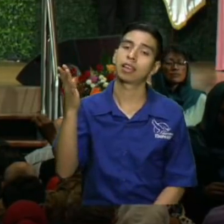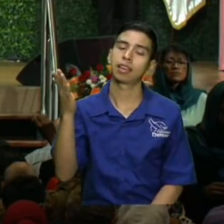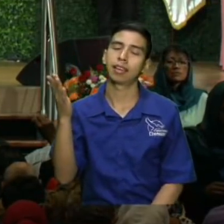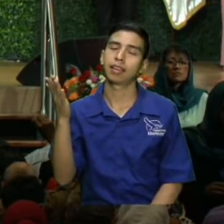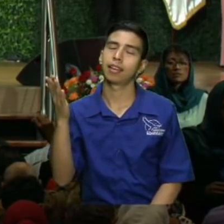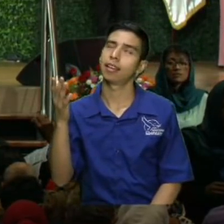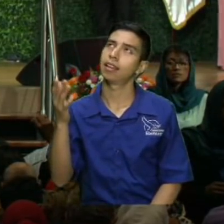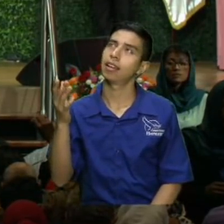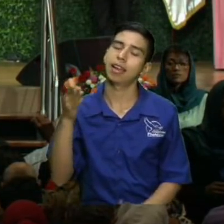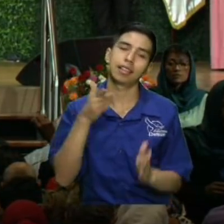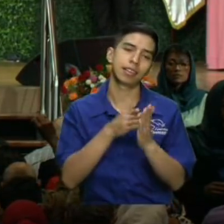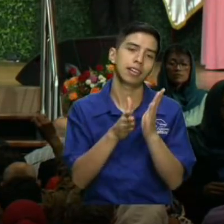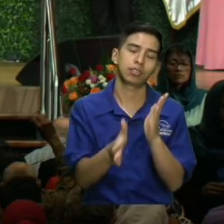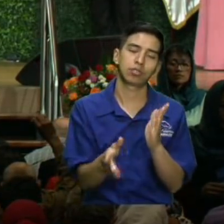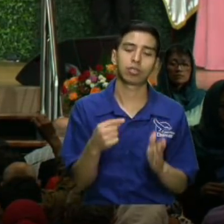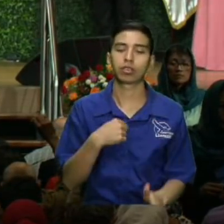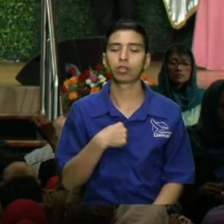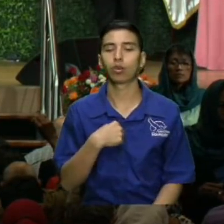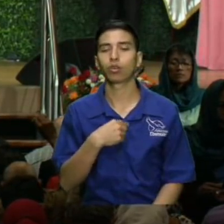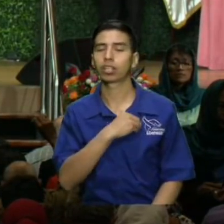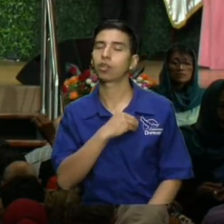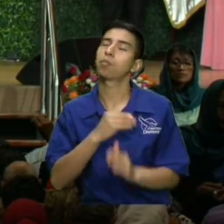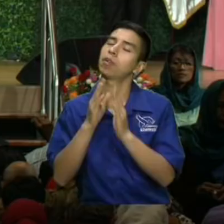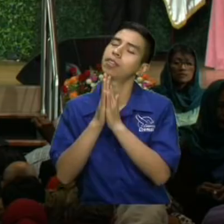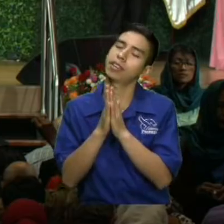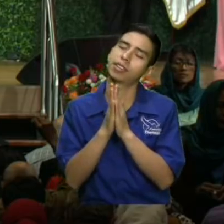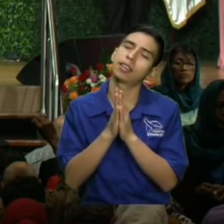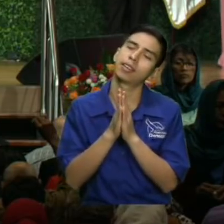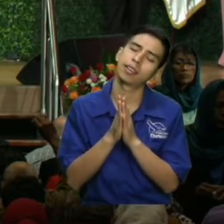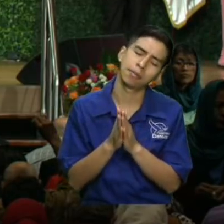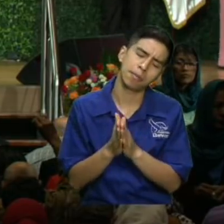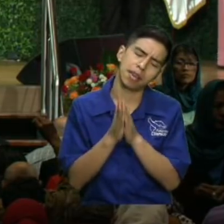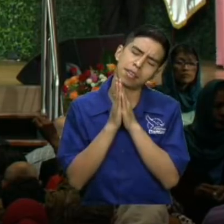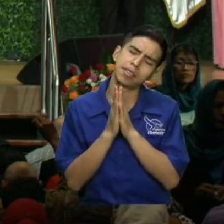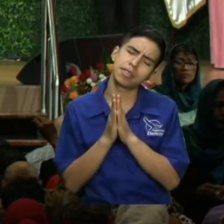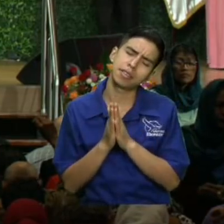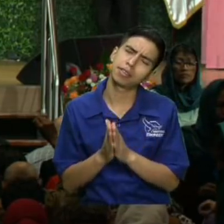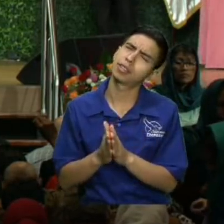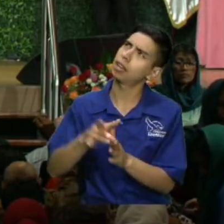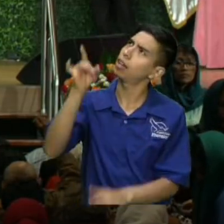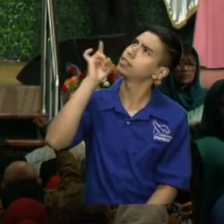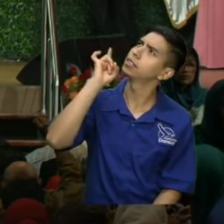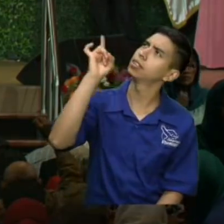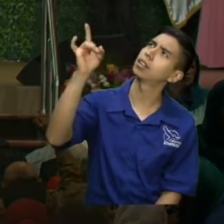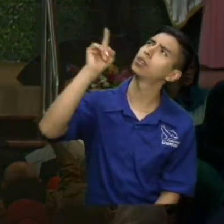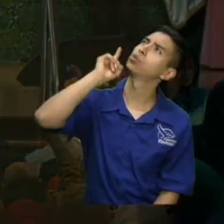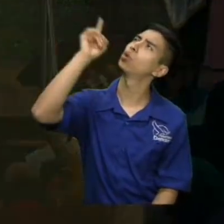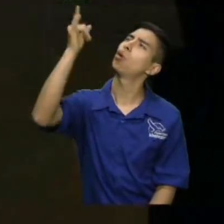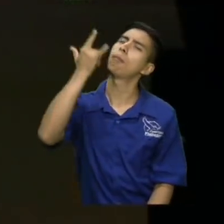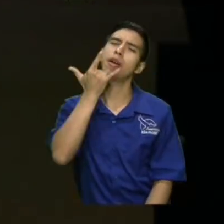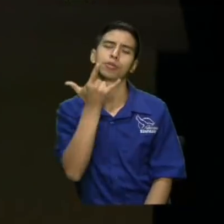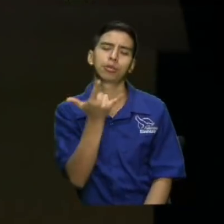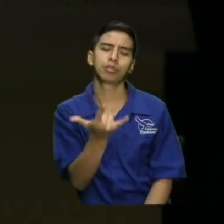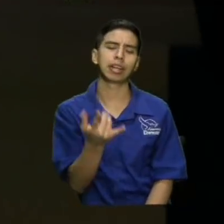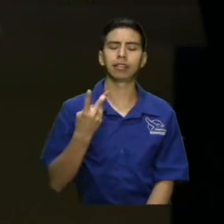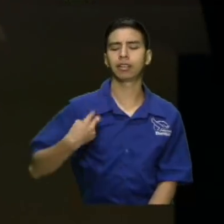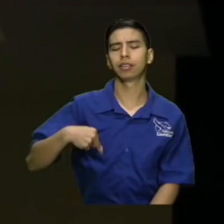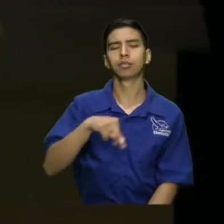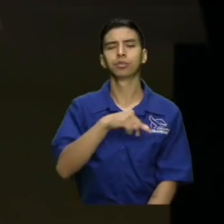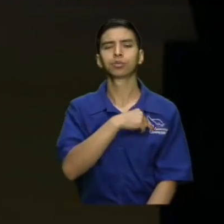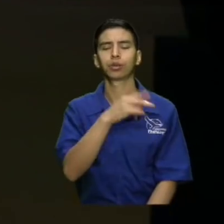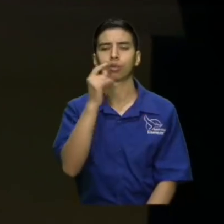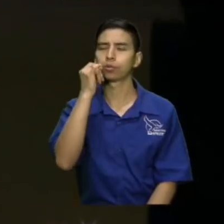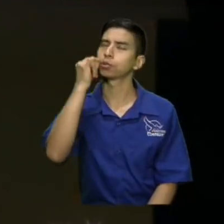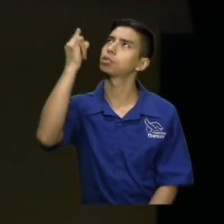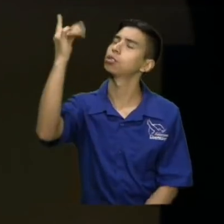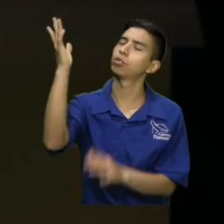queremos suplicarte. Queremos suplicarte que nos perdones.